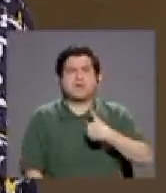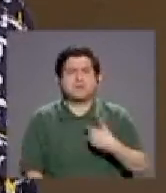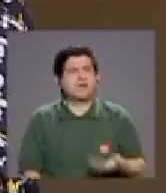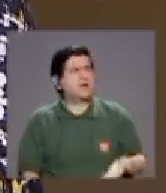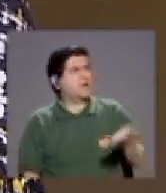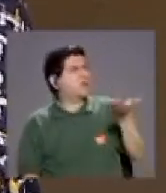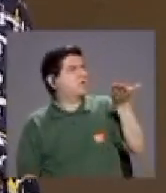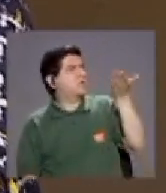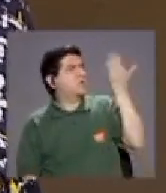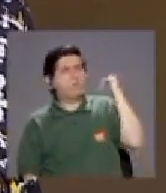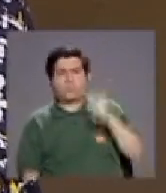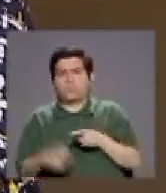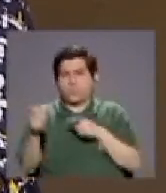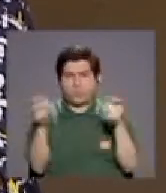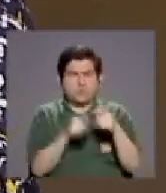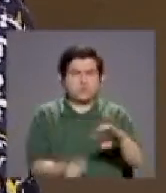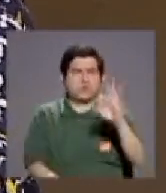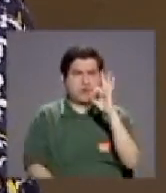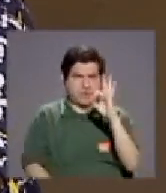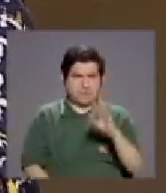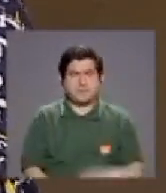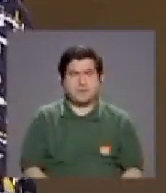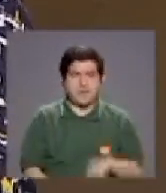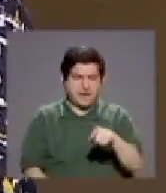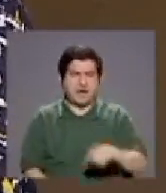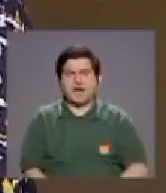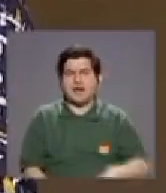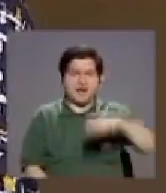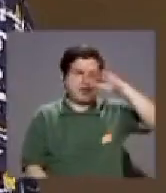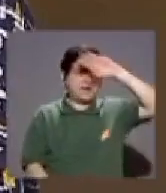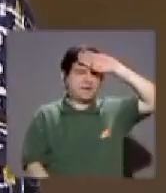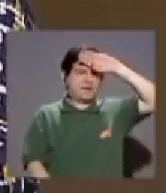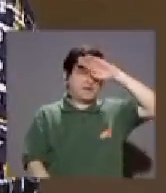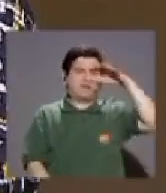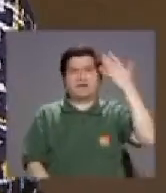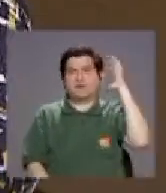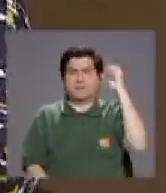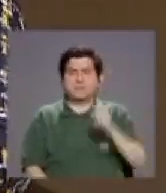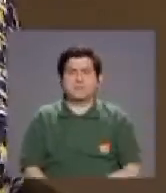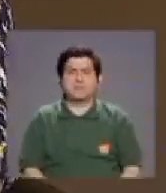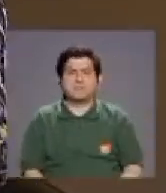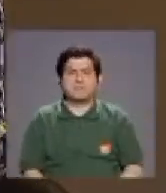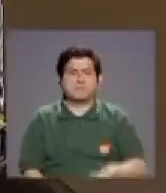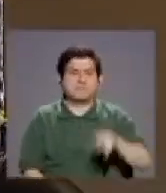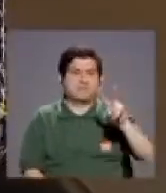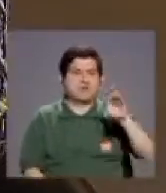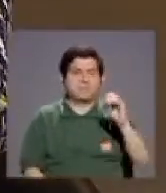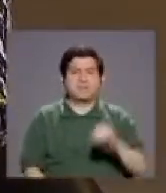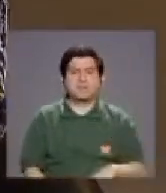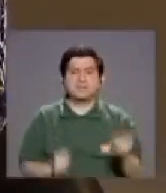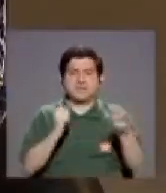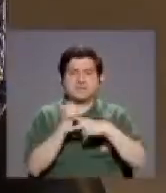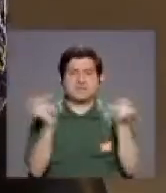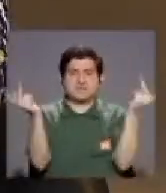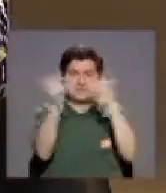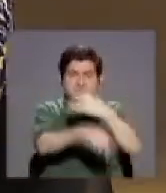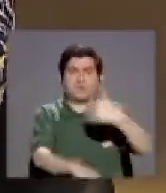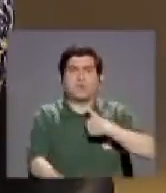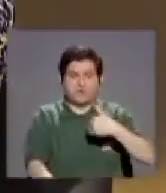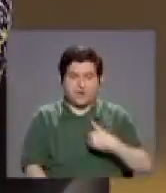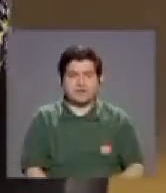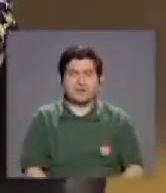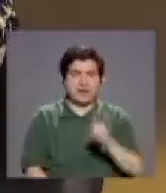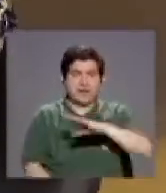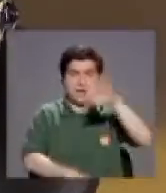muchos años y que ha controlado bastante bien la fiebre amarilla, que es 20 veces peor que tener un dengue